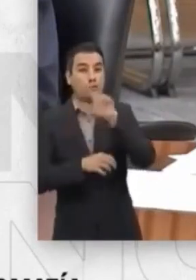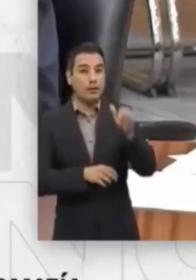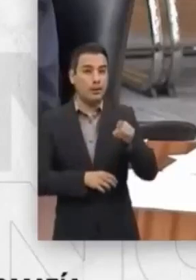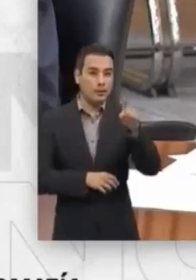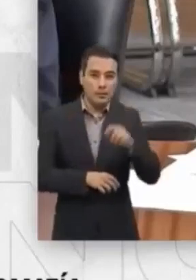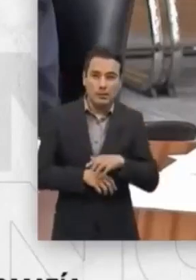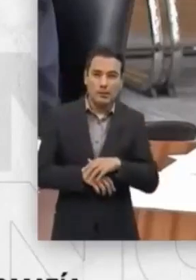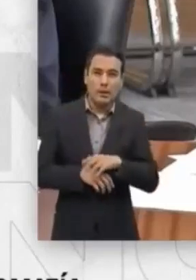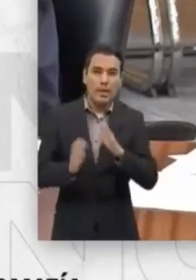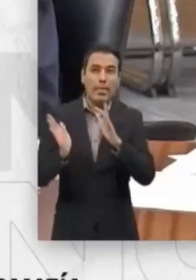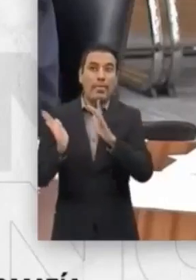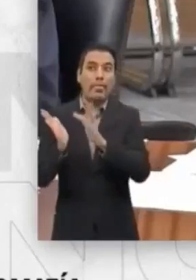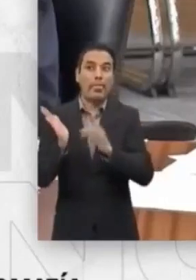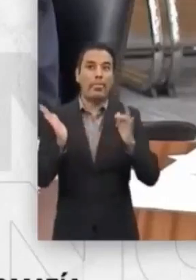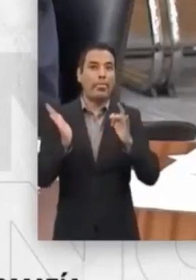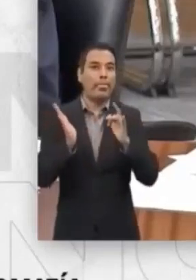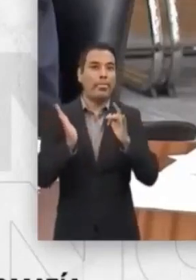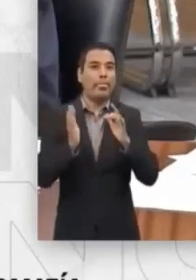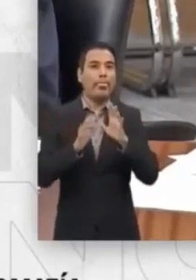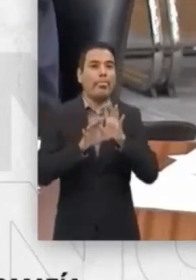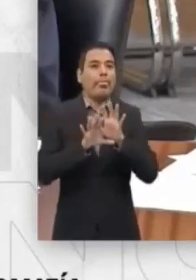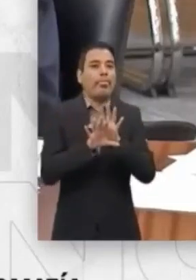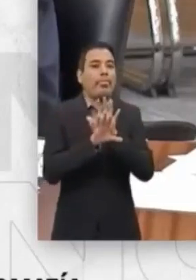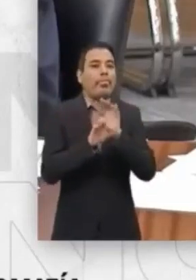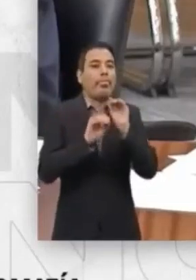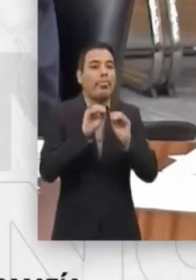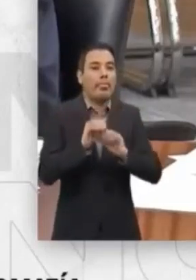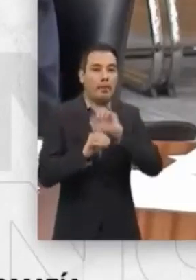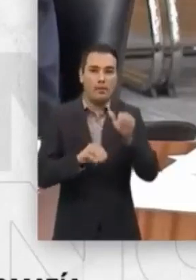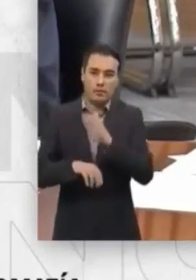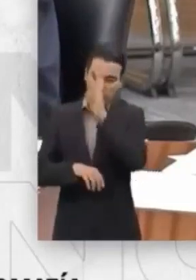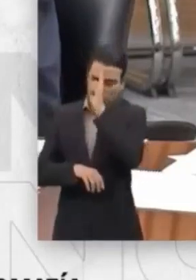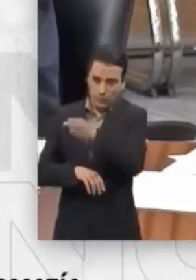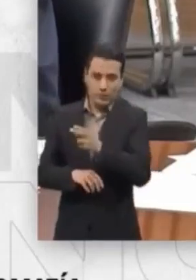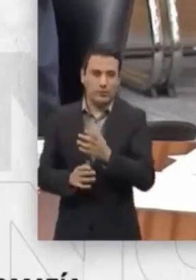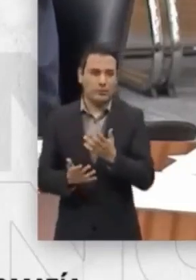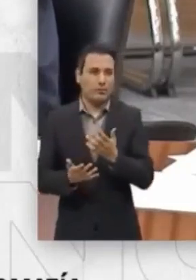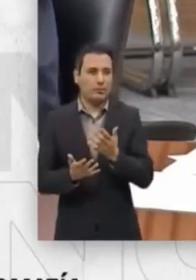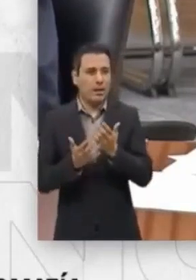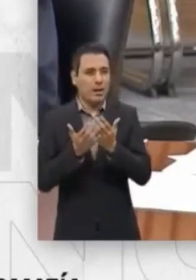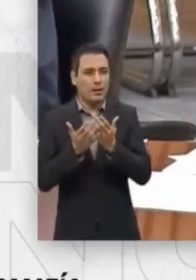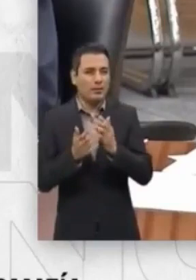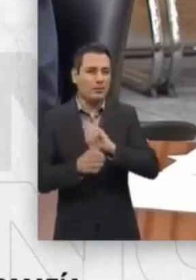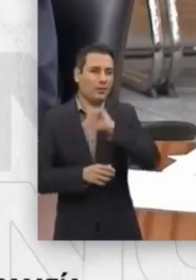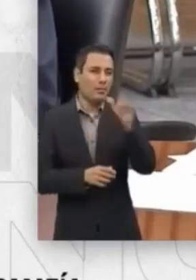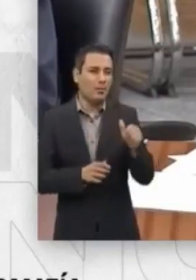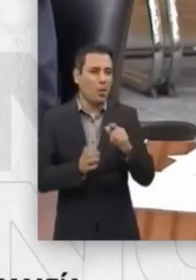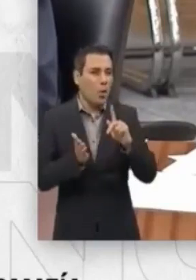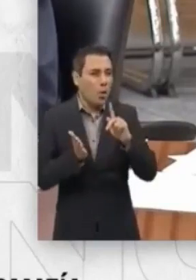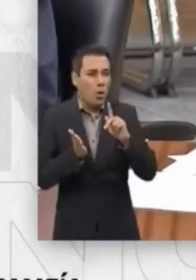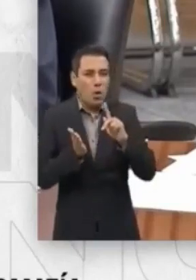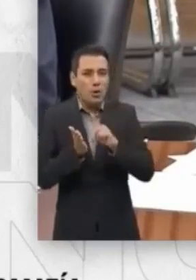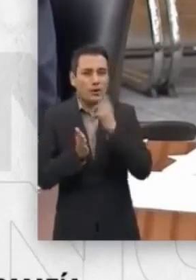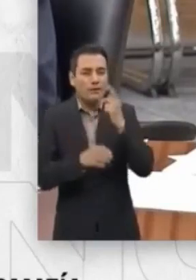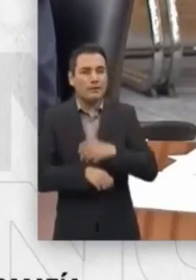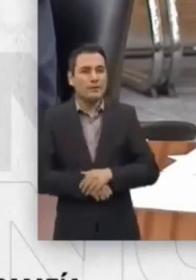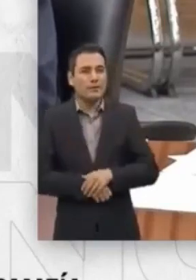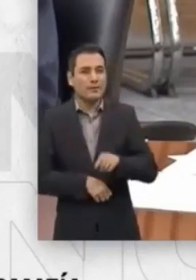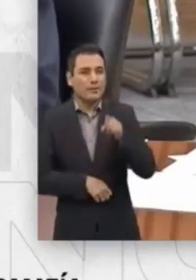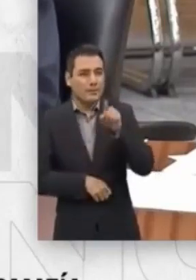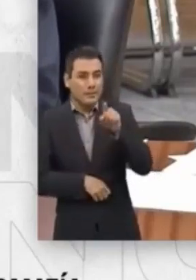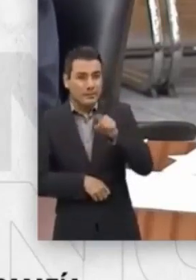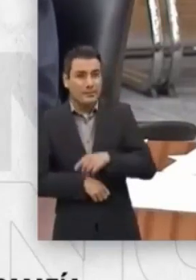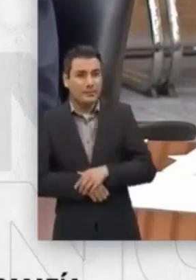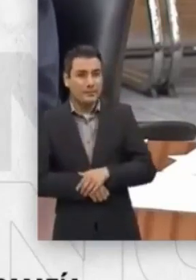al presidente de la República, sino que todavía se reincide y se vuelve a decir que con esas mismas palabras se tenían que bajar